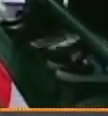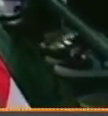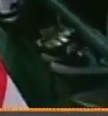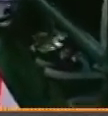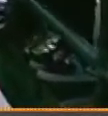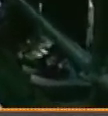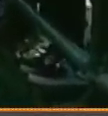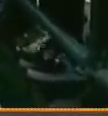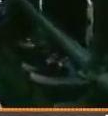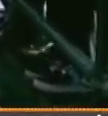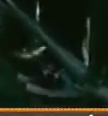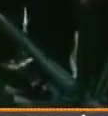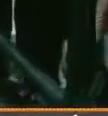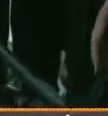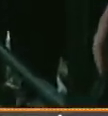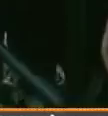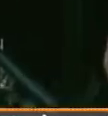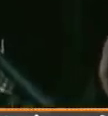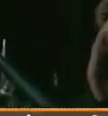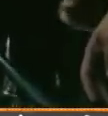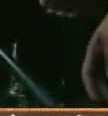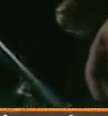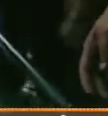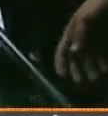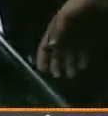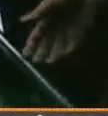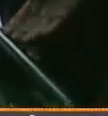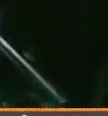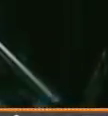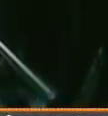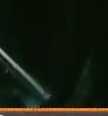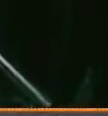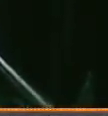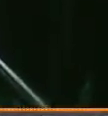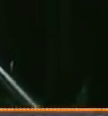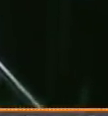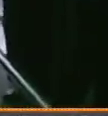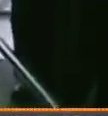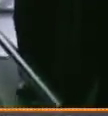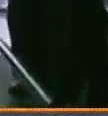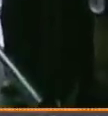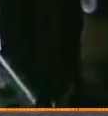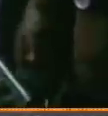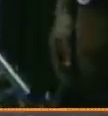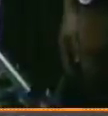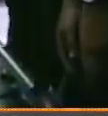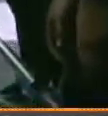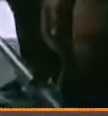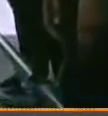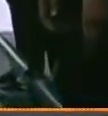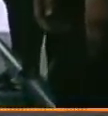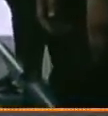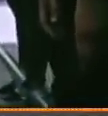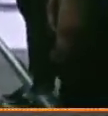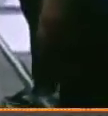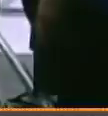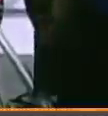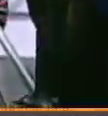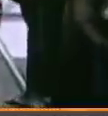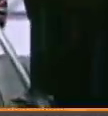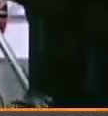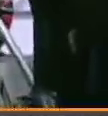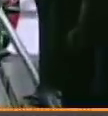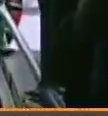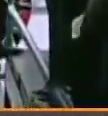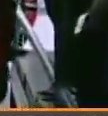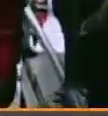Y 39 minutos de la tarde en la República Bolivariana de Venezuela. Muchísimas gracias por el contacto. Nosotros en estos momentos